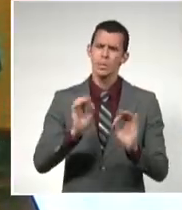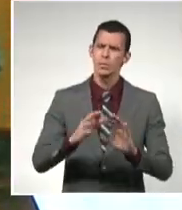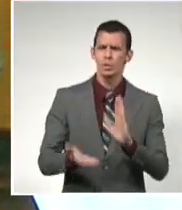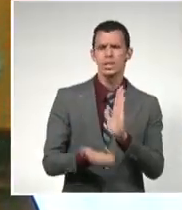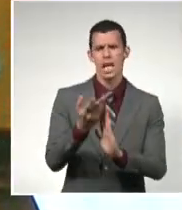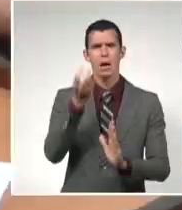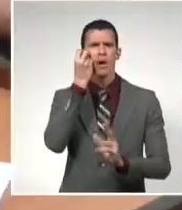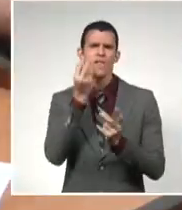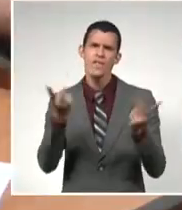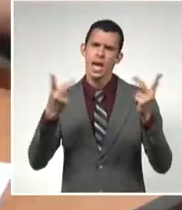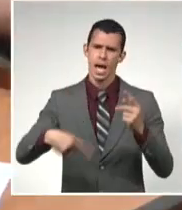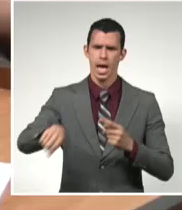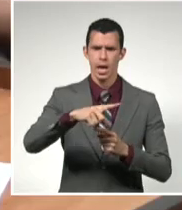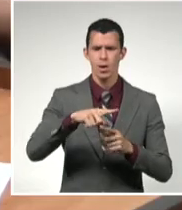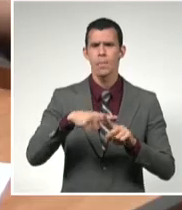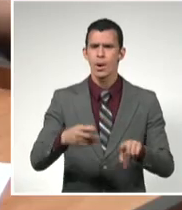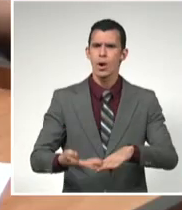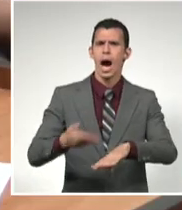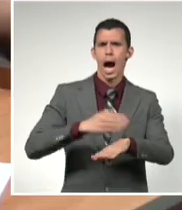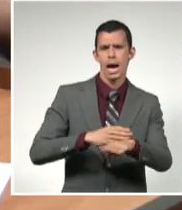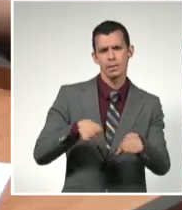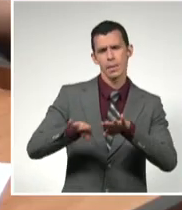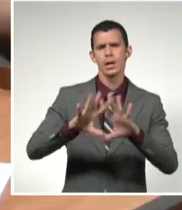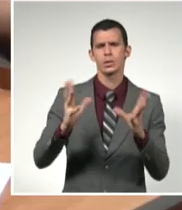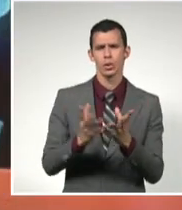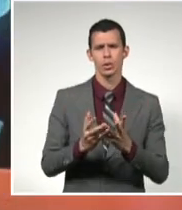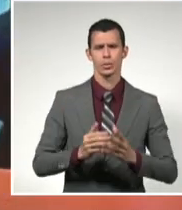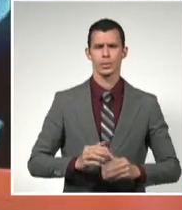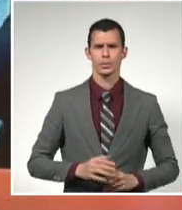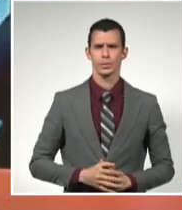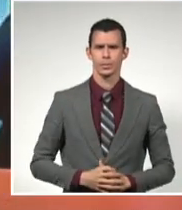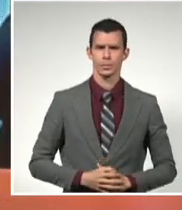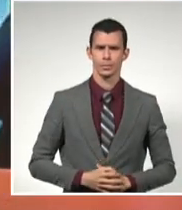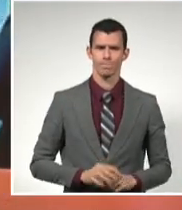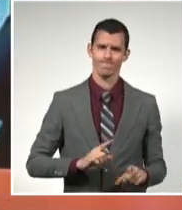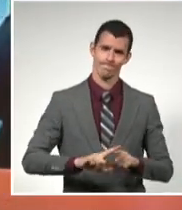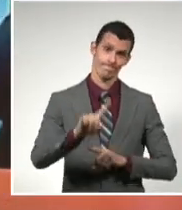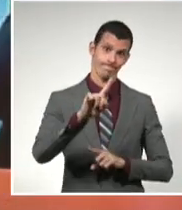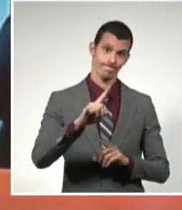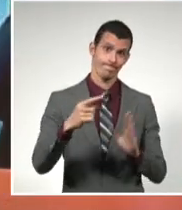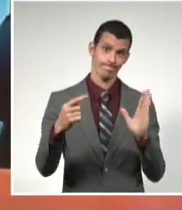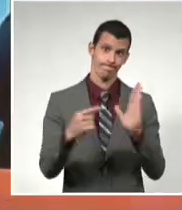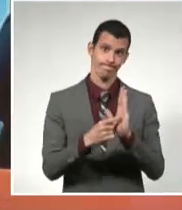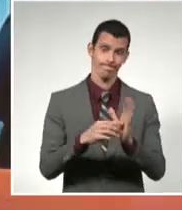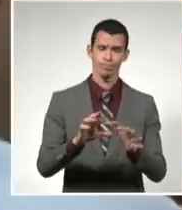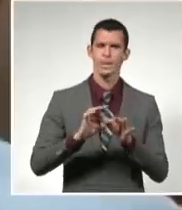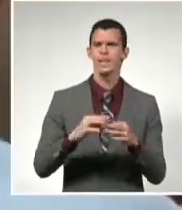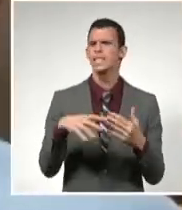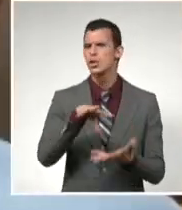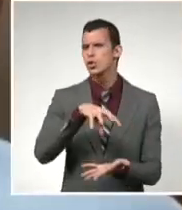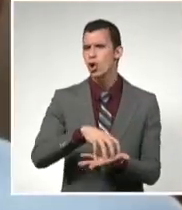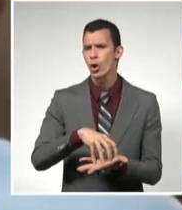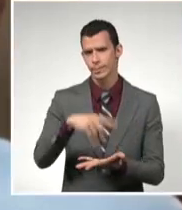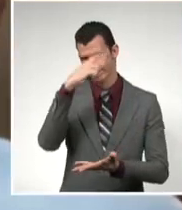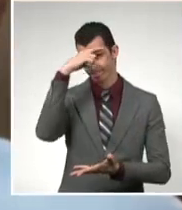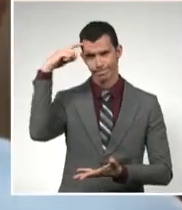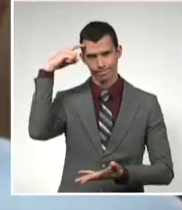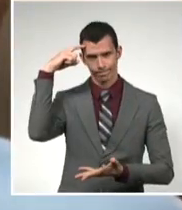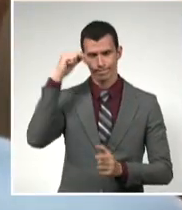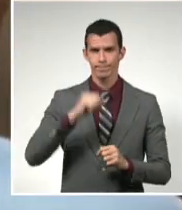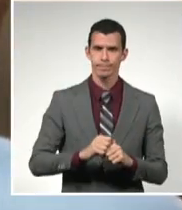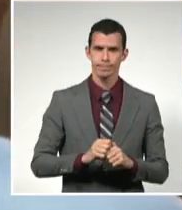este complejo es también la situación en sancti spíritus donde las inundaciones impiden la comunicación por vía terrestre